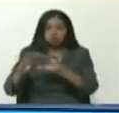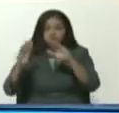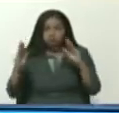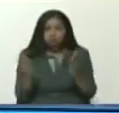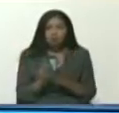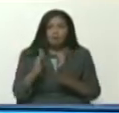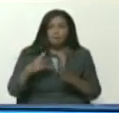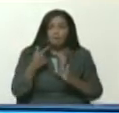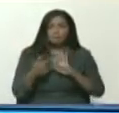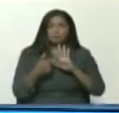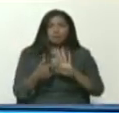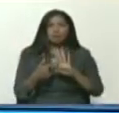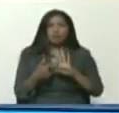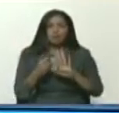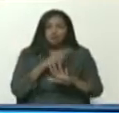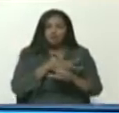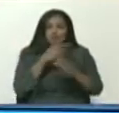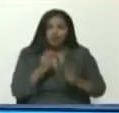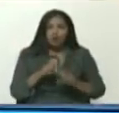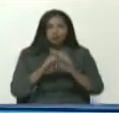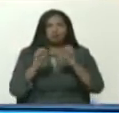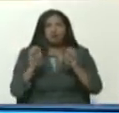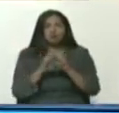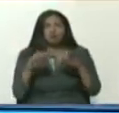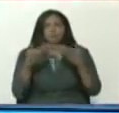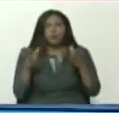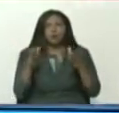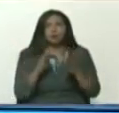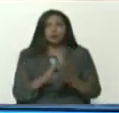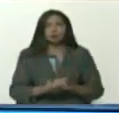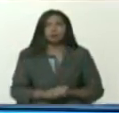puede mostrar una poderosa educación pública,